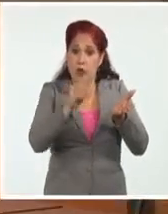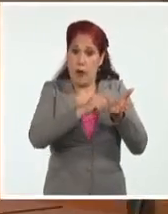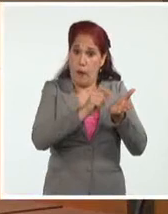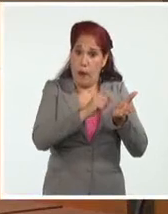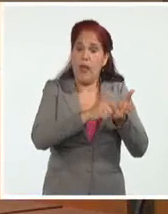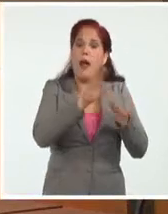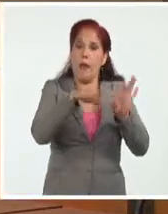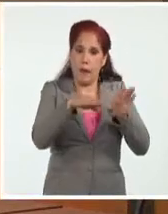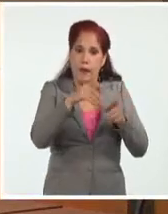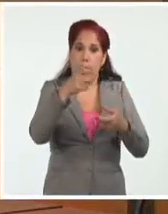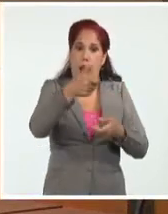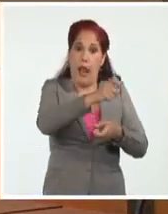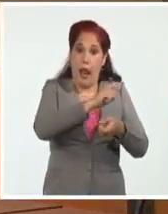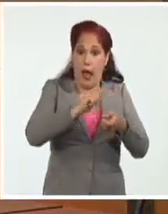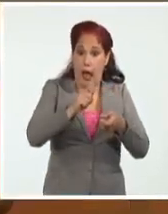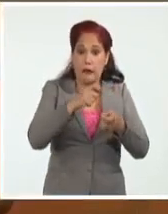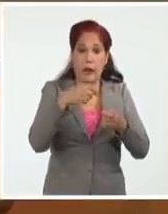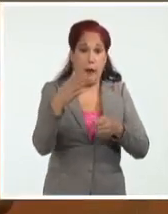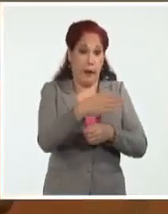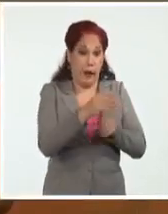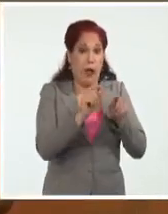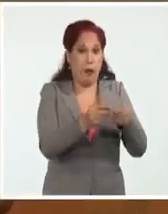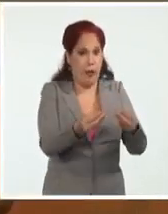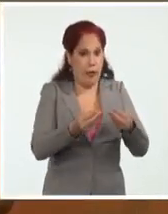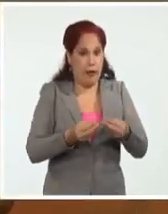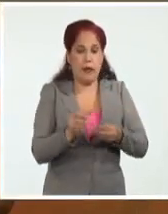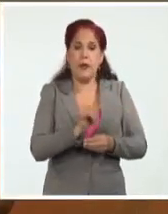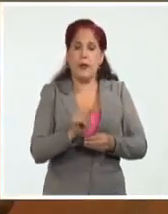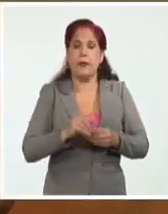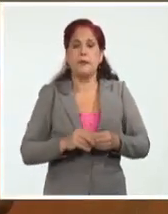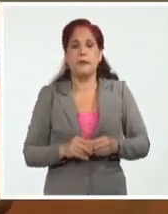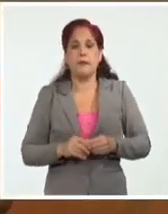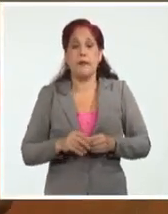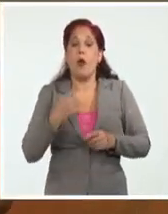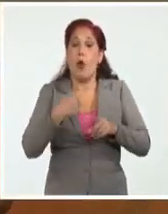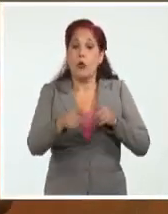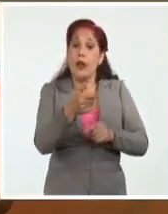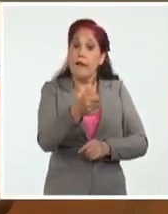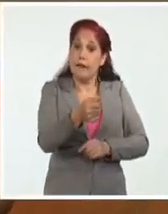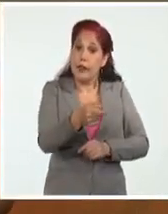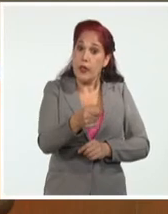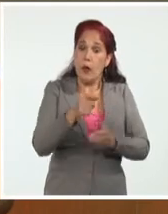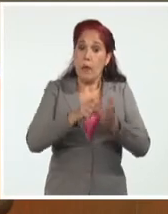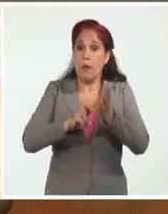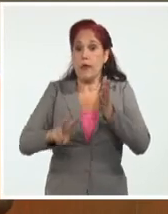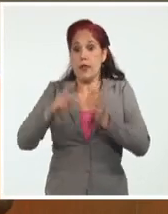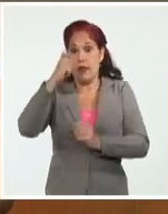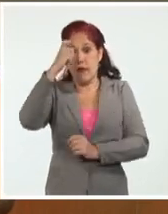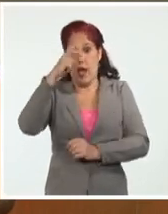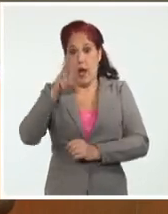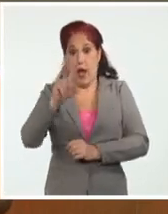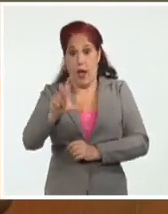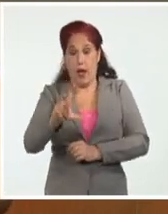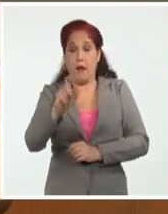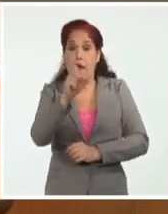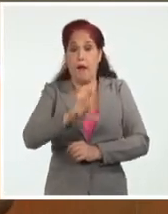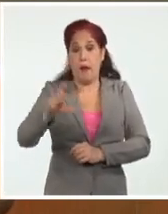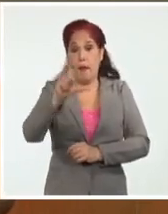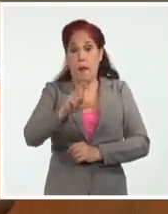productos que vamos a recibir la próxima semana, exactamente productos frijol, las provincias de Villa Clara,